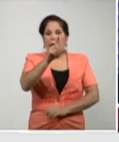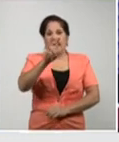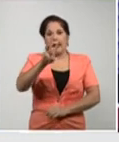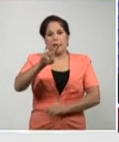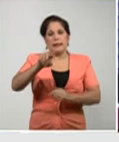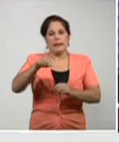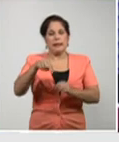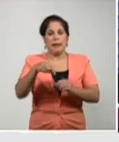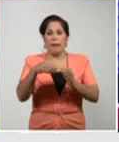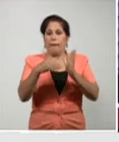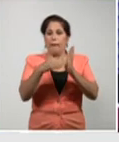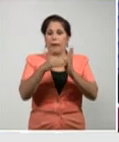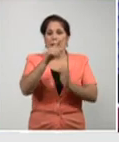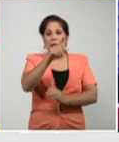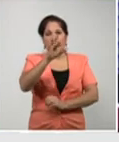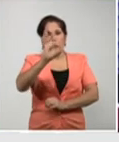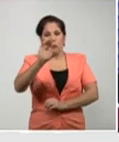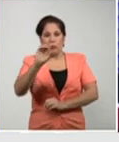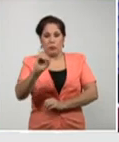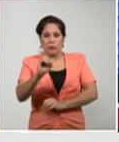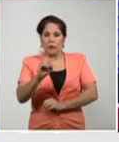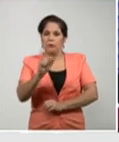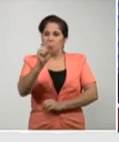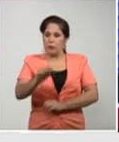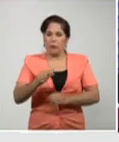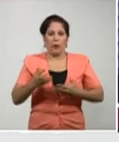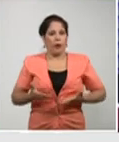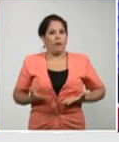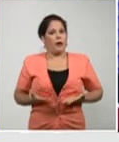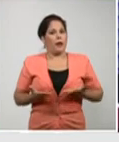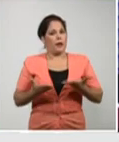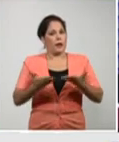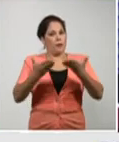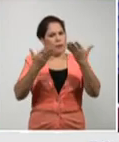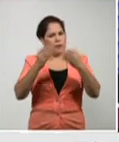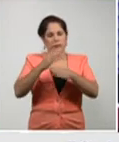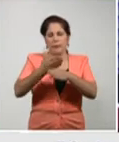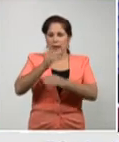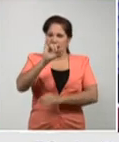13.180 pacientes recuperados de la enfermedad, que es el